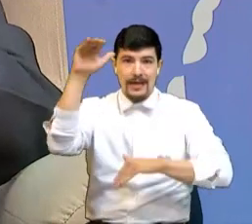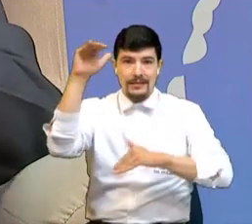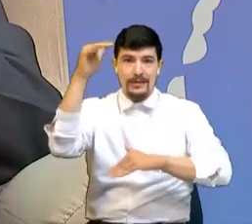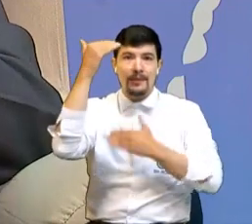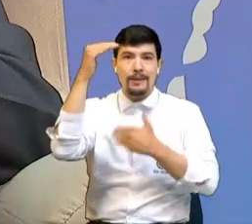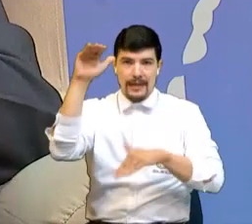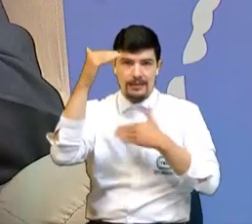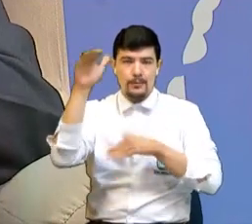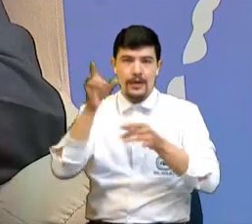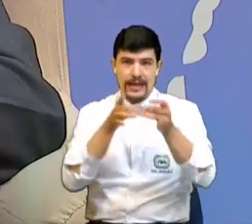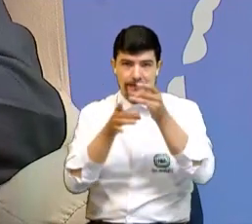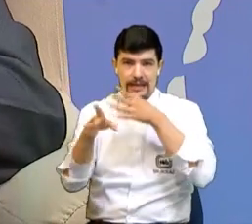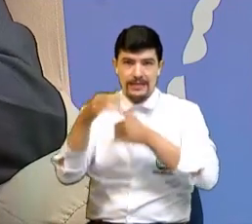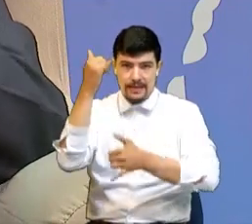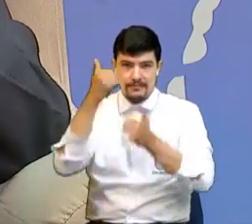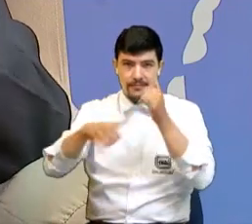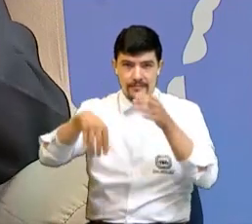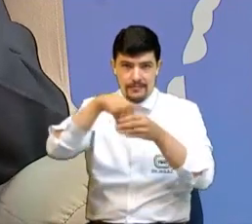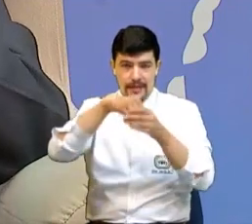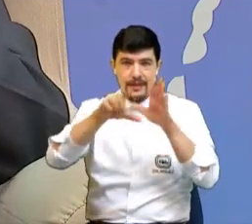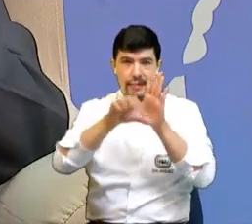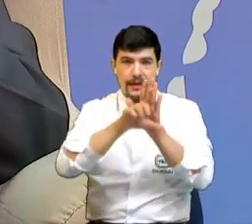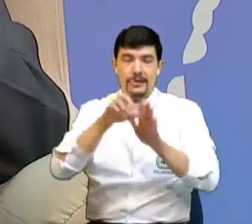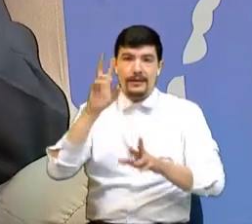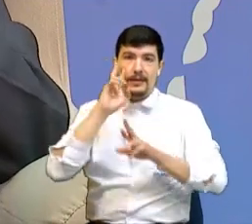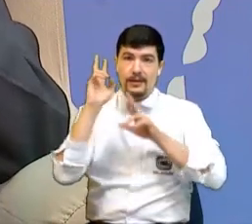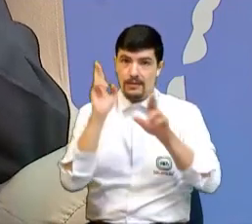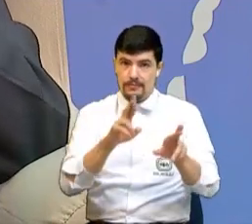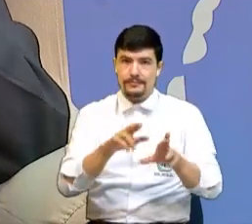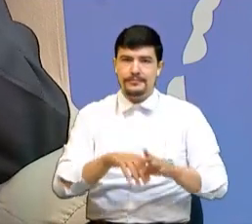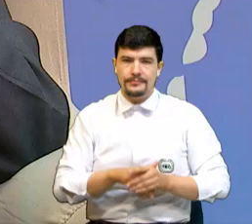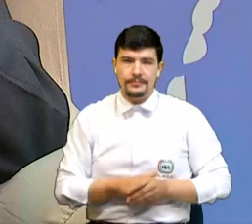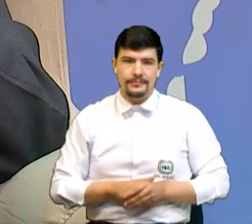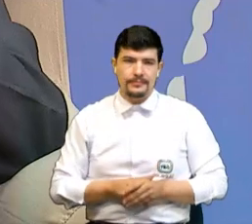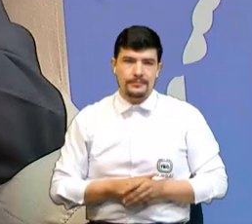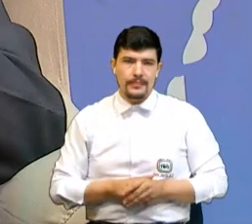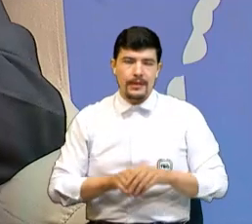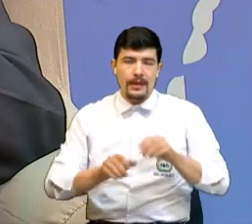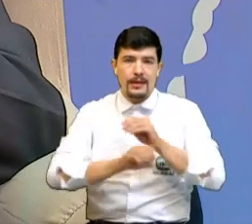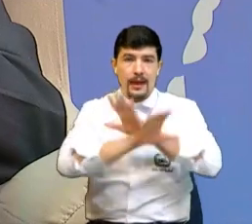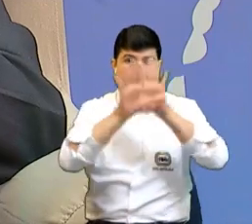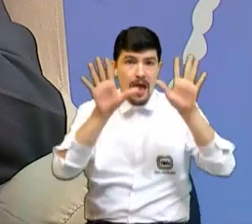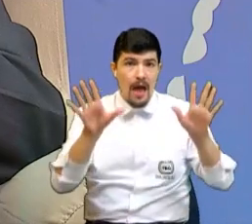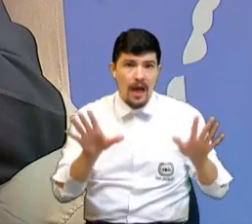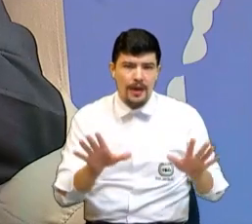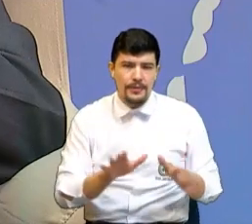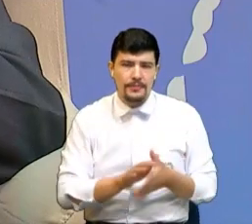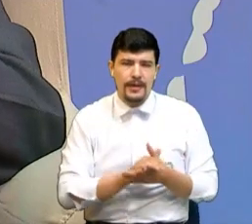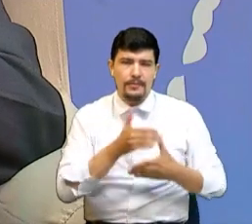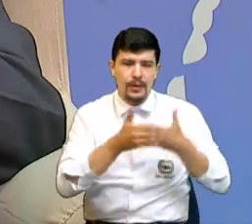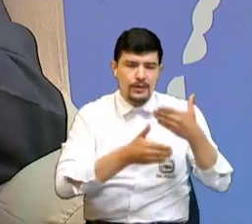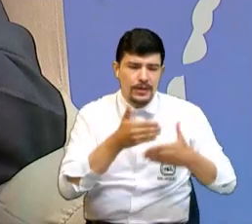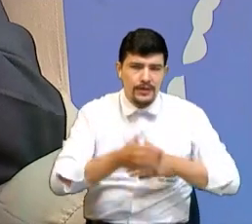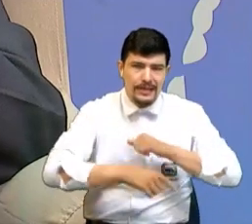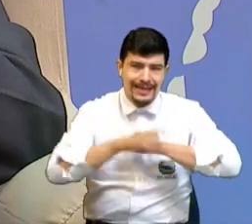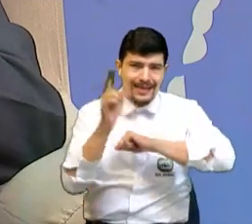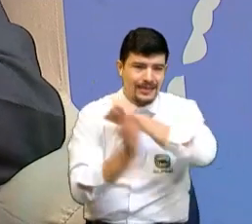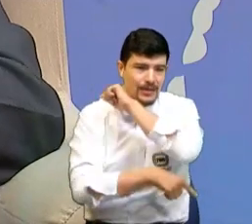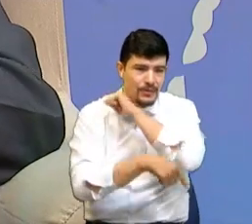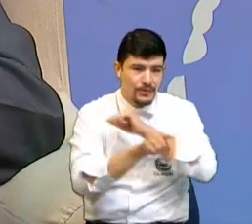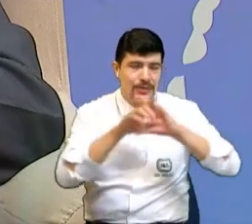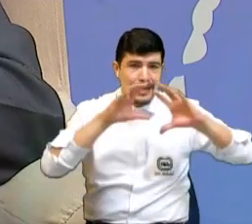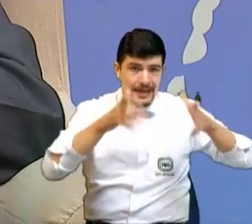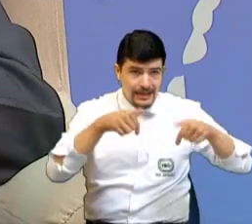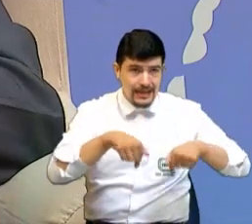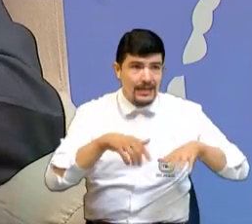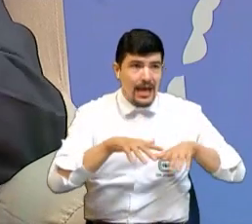fijada en la ley. Por supuesto que las penas previstas para esta clase de